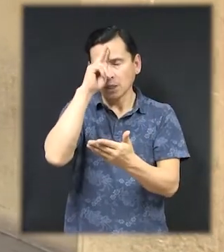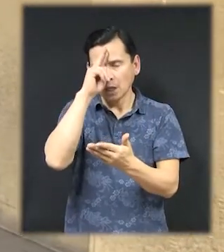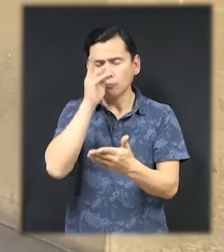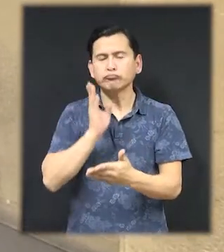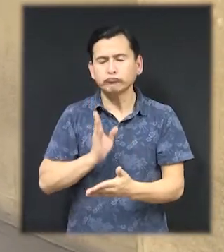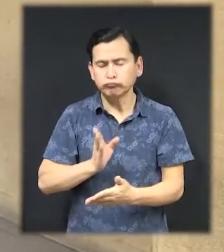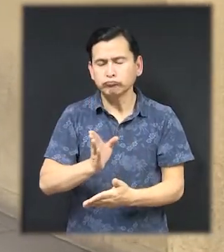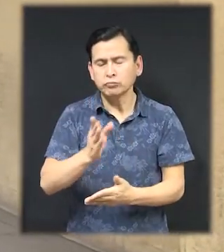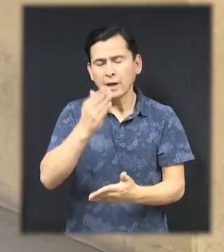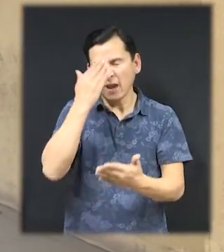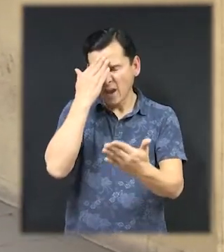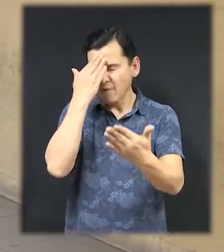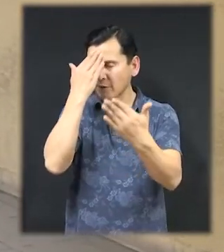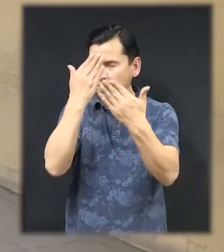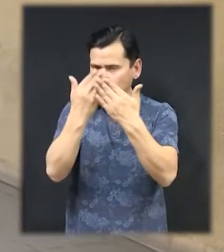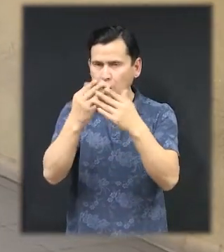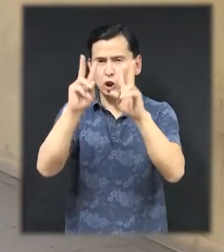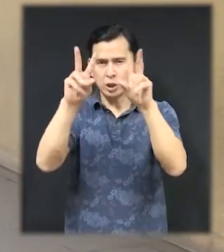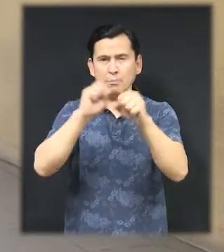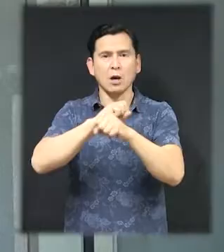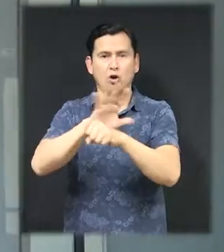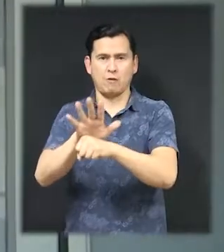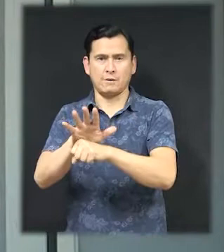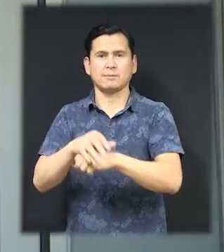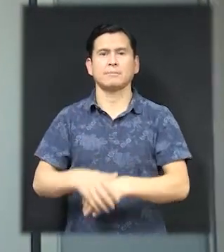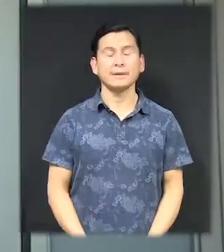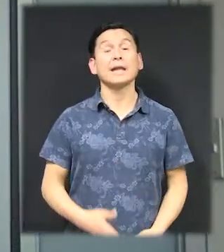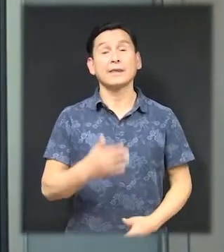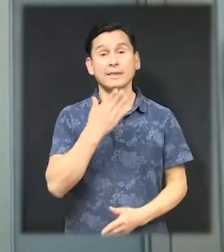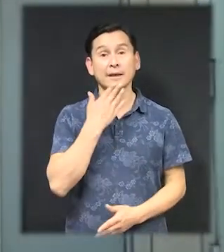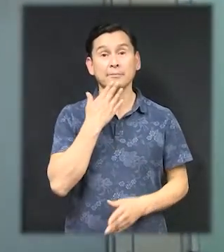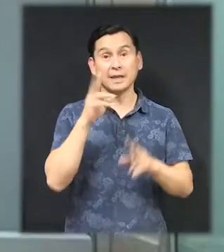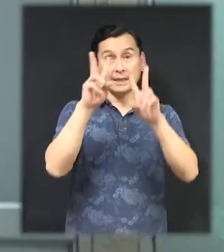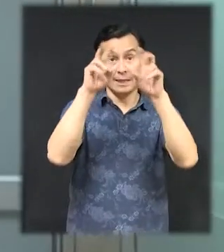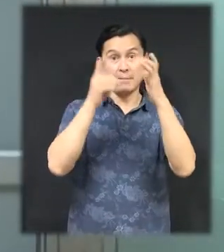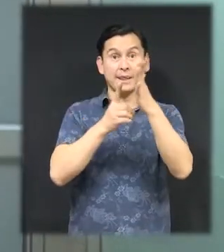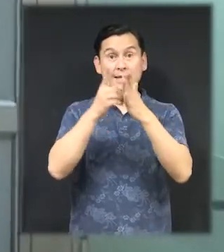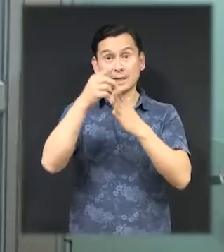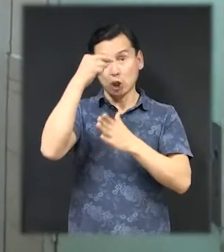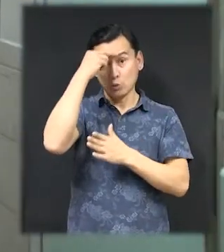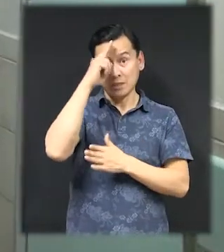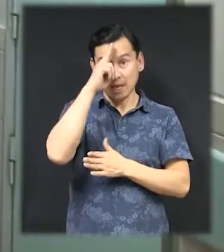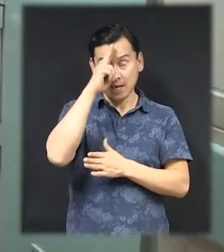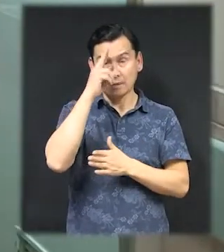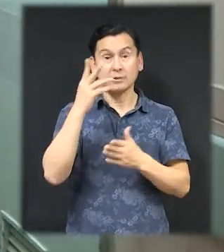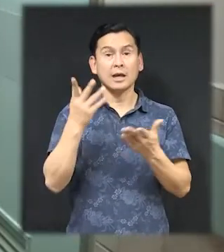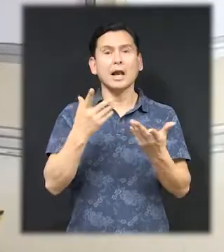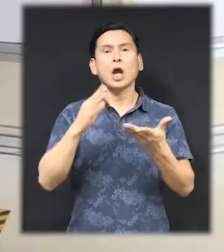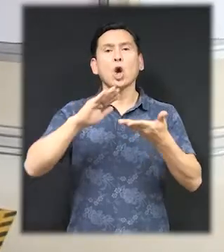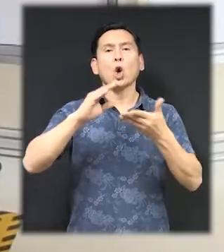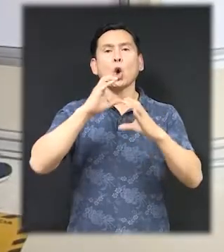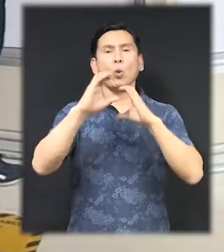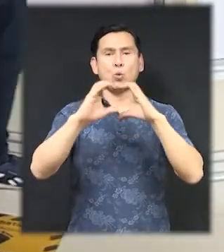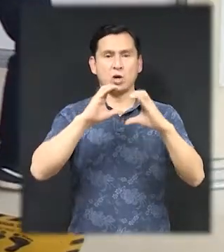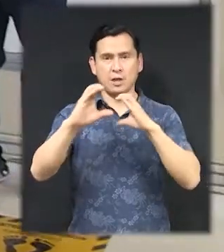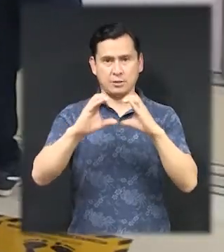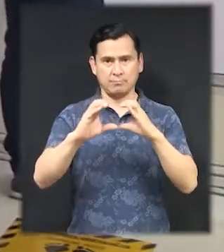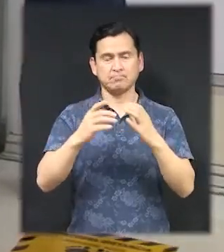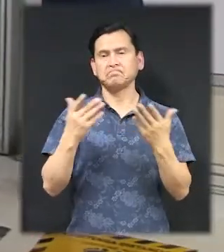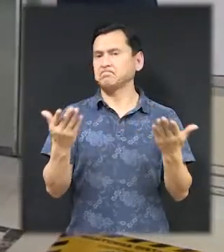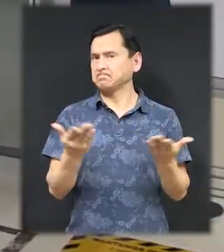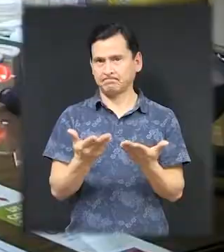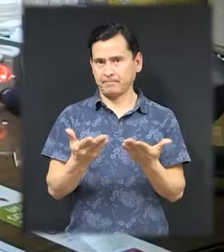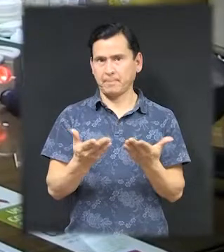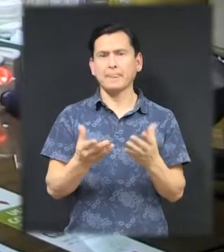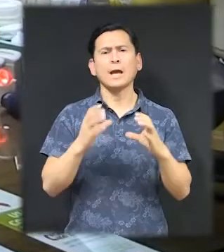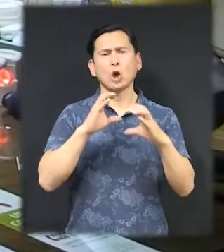distintas formas que nos permiten claramente identificar cuáles son las áreas restringidas, cuáles son los accesos y cuáles